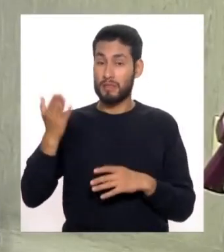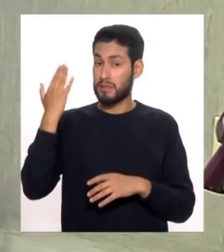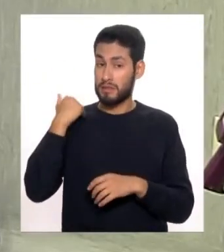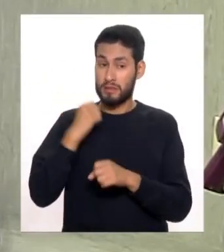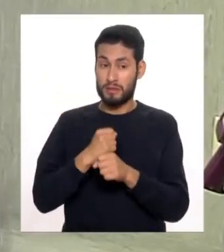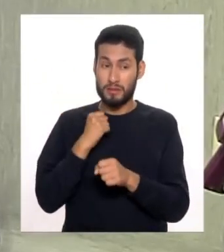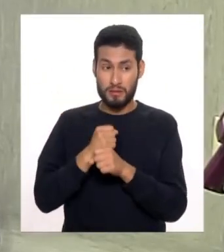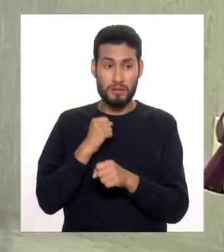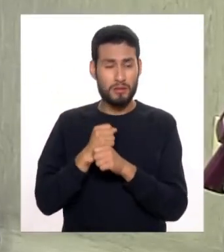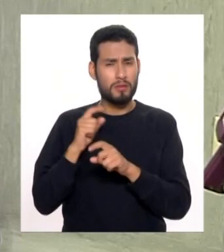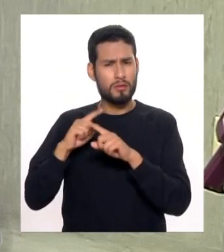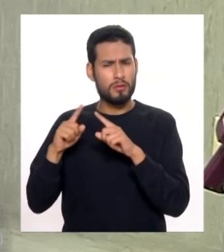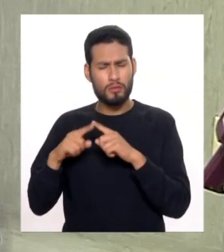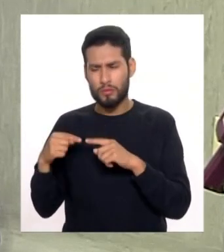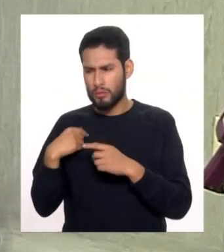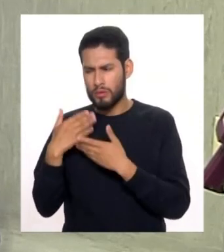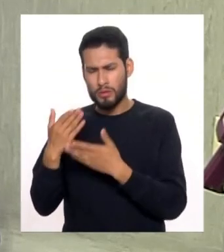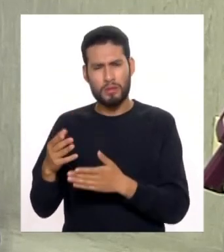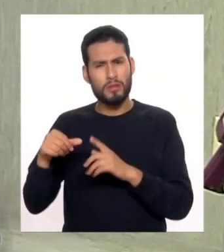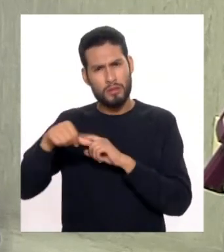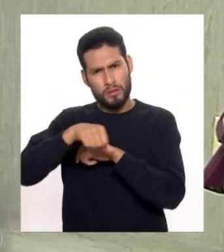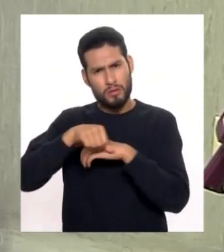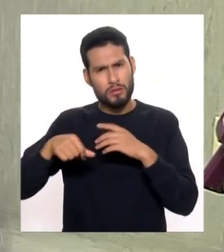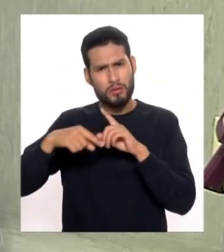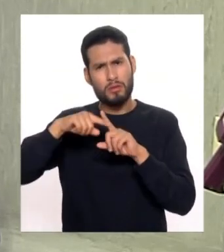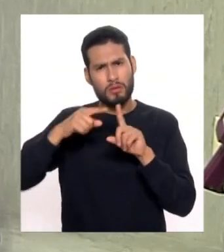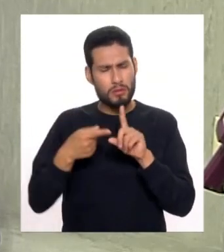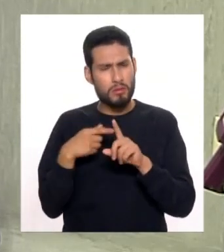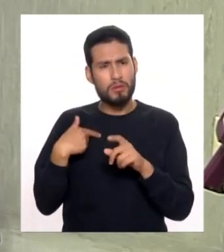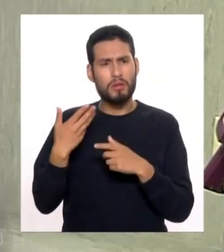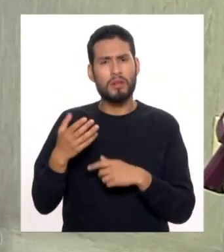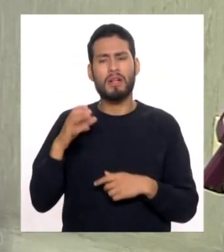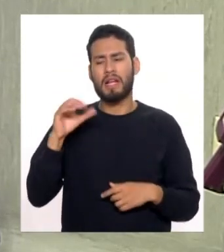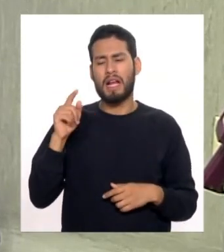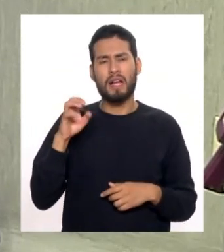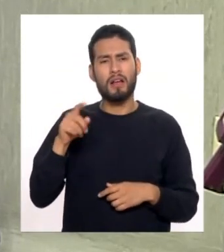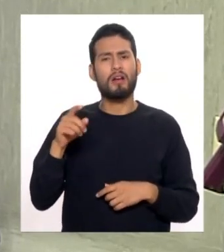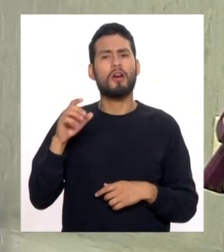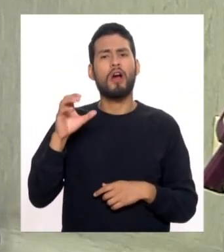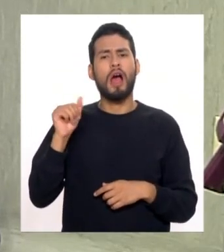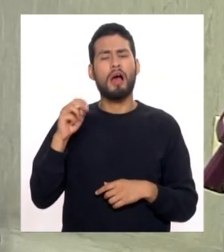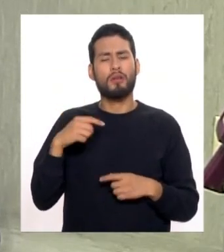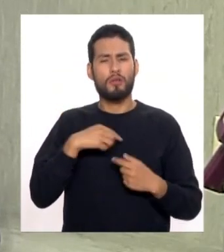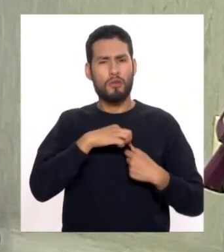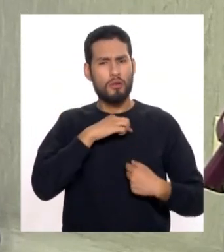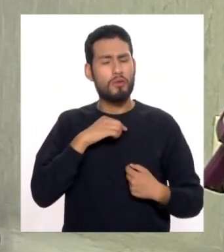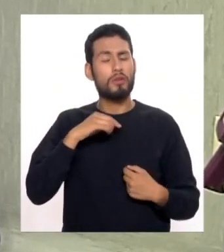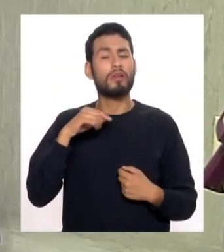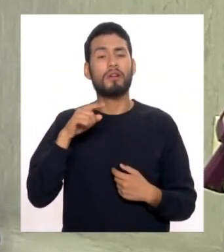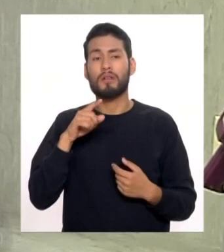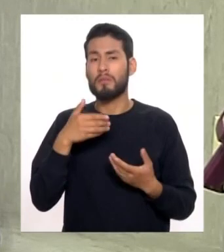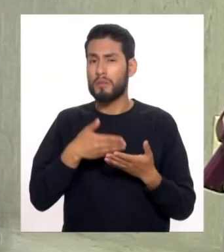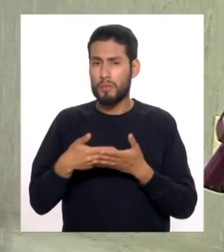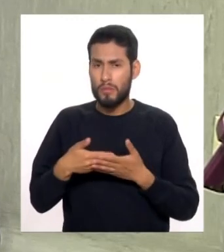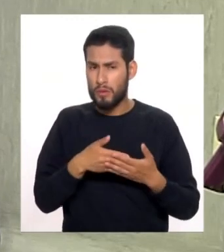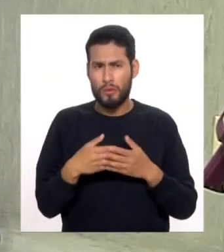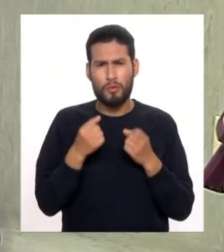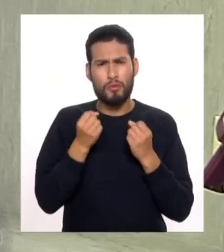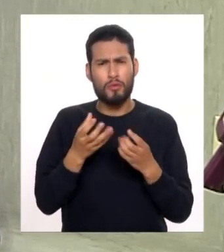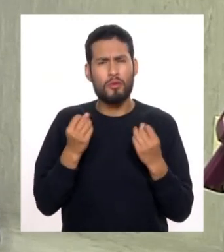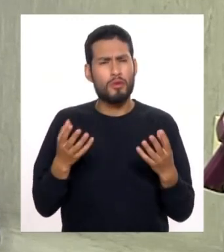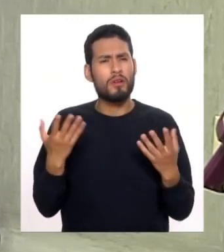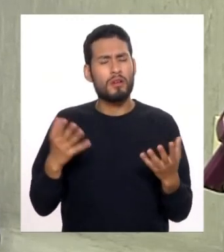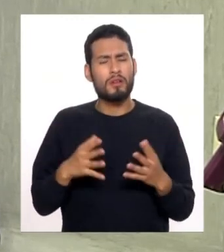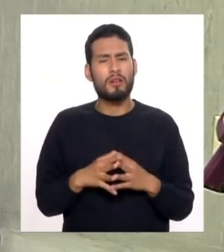realizando intervenciones fetales como colocación de catéter toracomniótico en bebés que tienen abundante